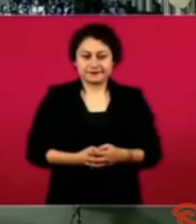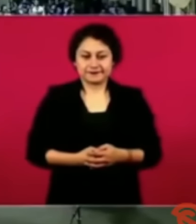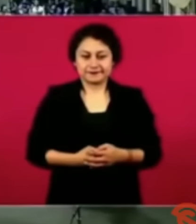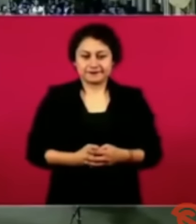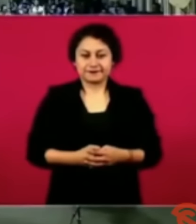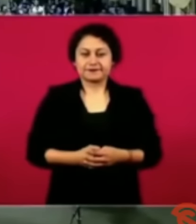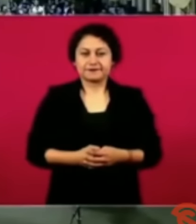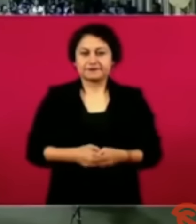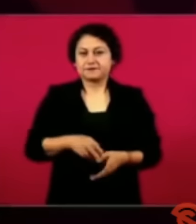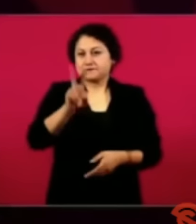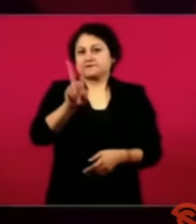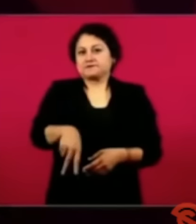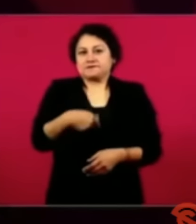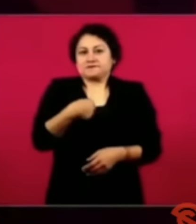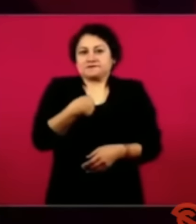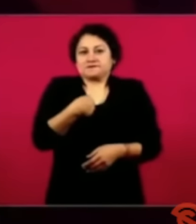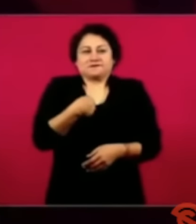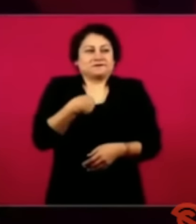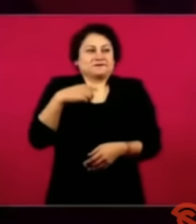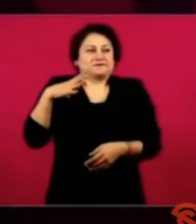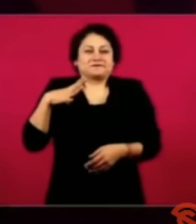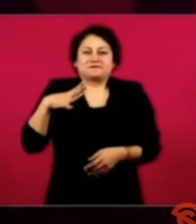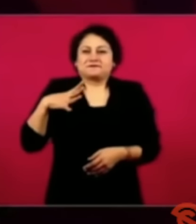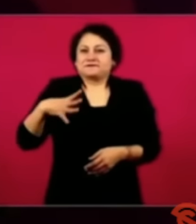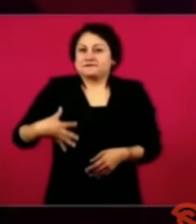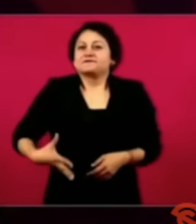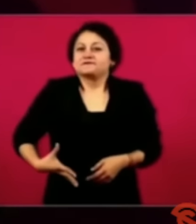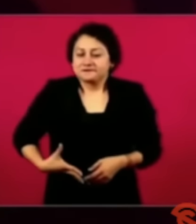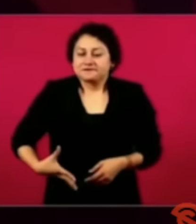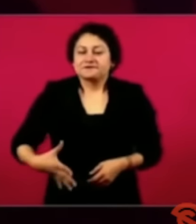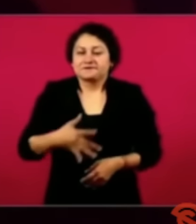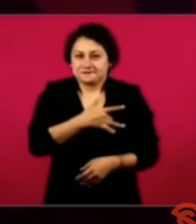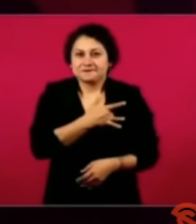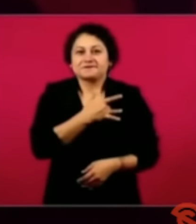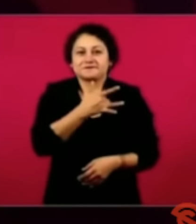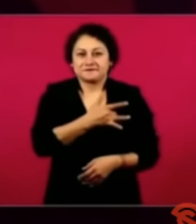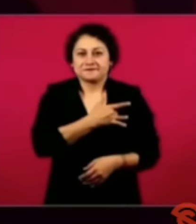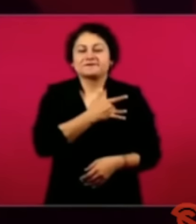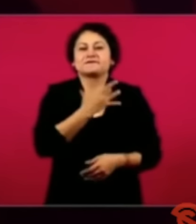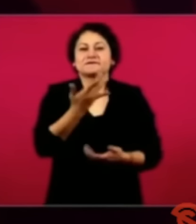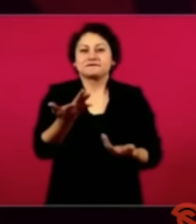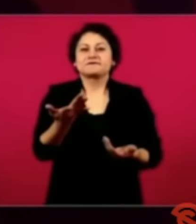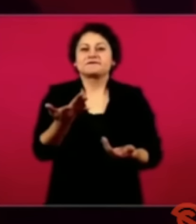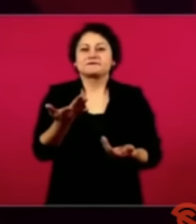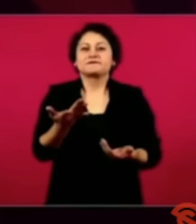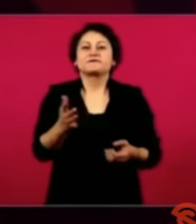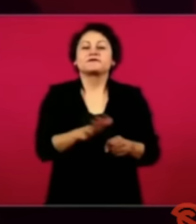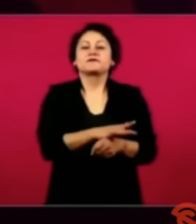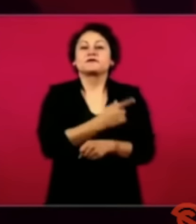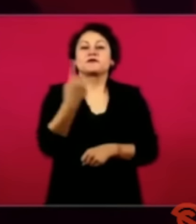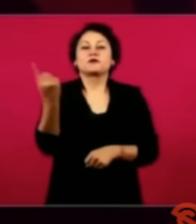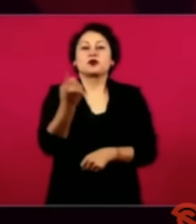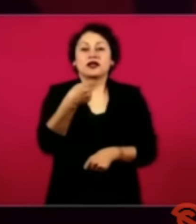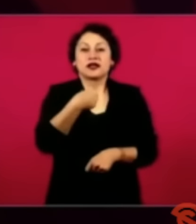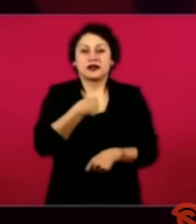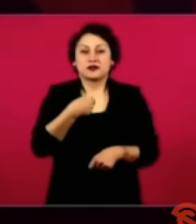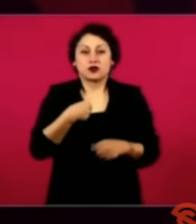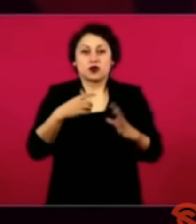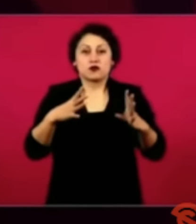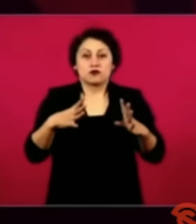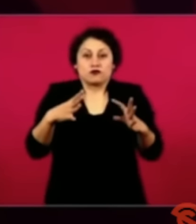me siento muy orgulloso de ser el fundador, pero sobre todo el representante de